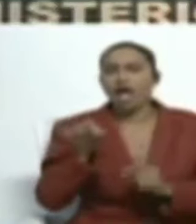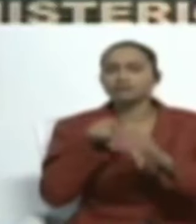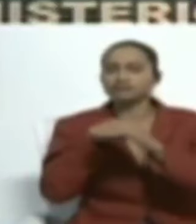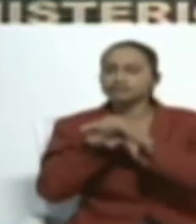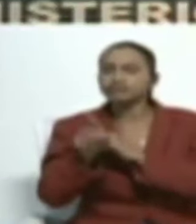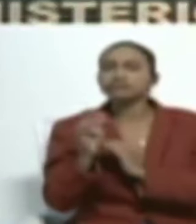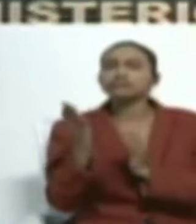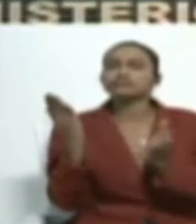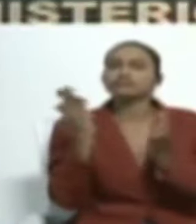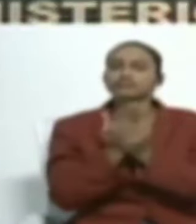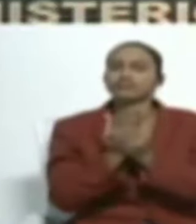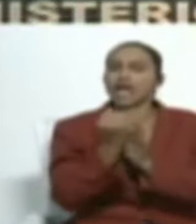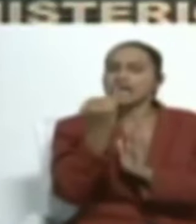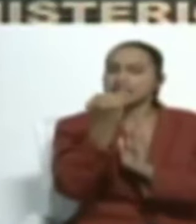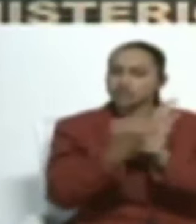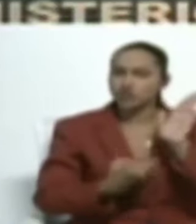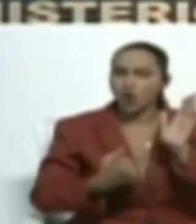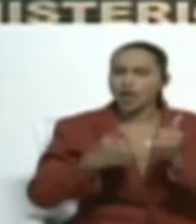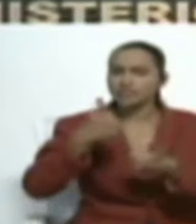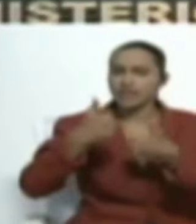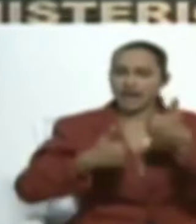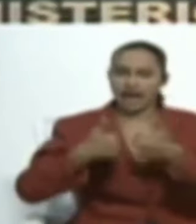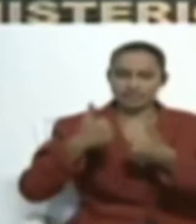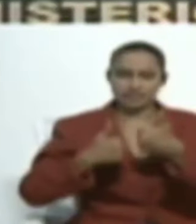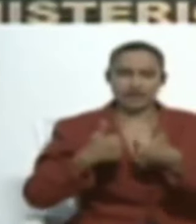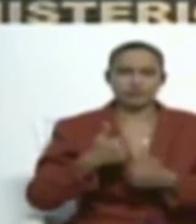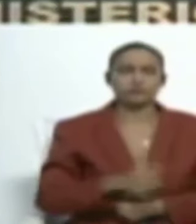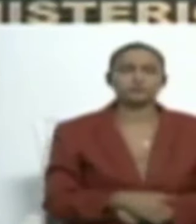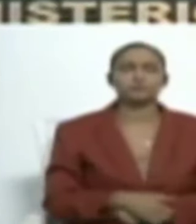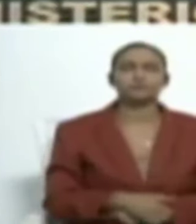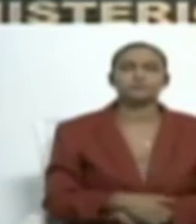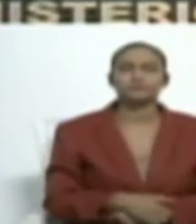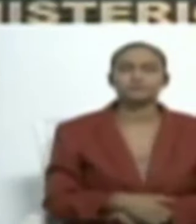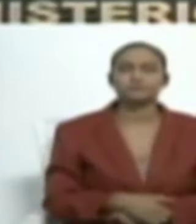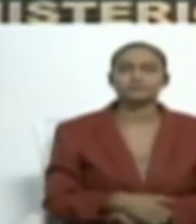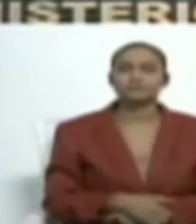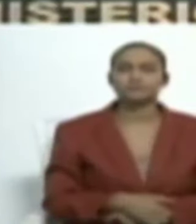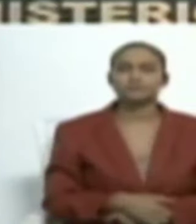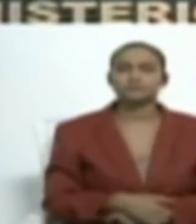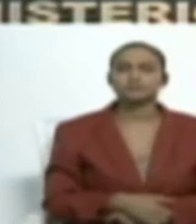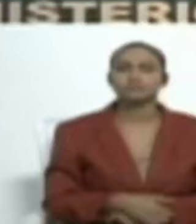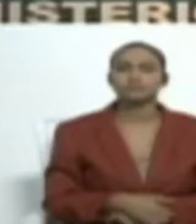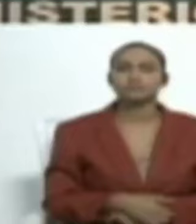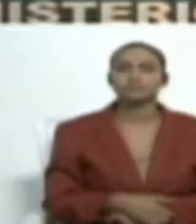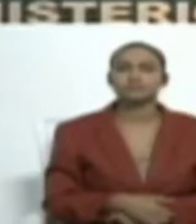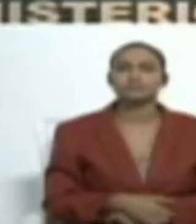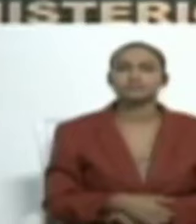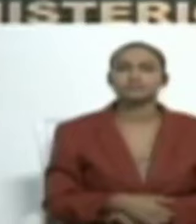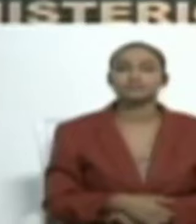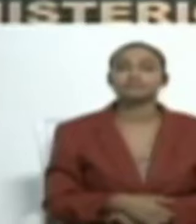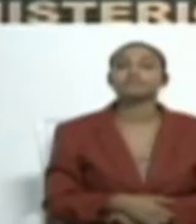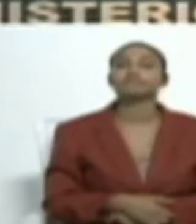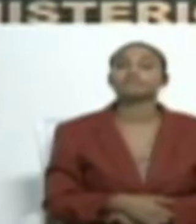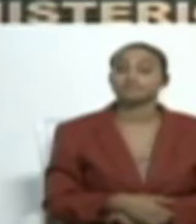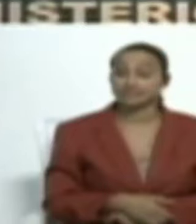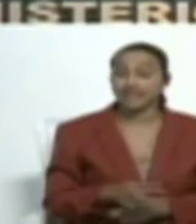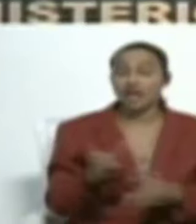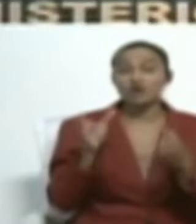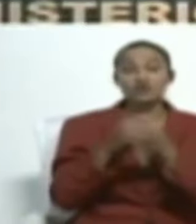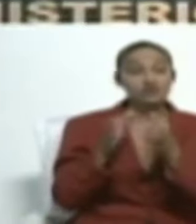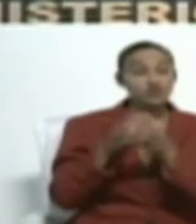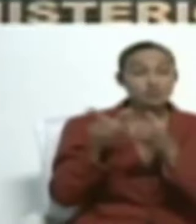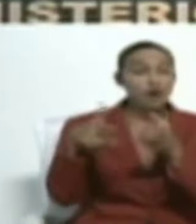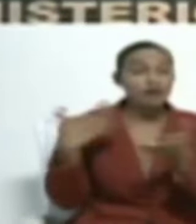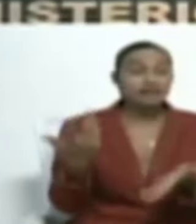Nuevamente aparecen altas instancias de la secta 20 Venezuela